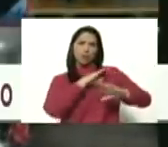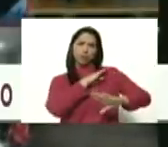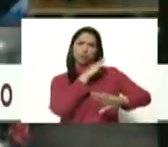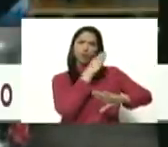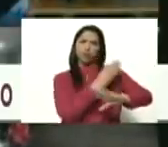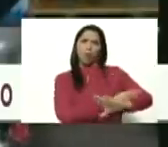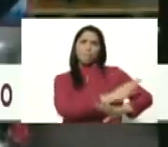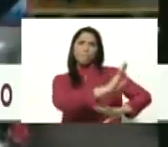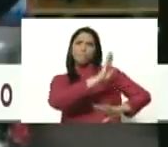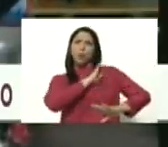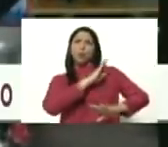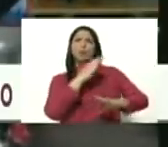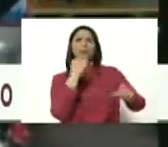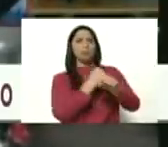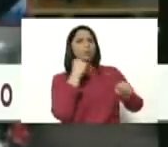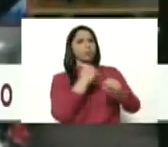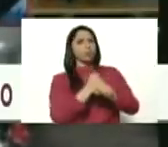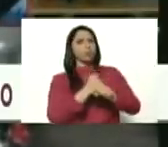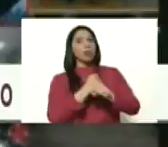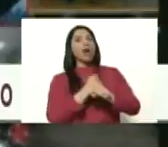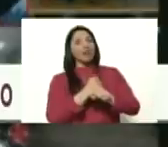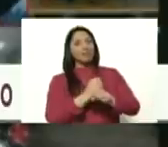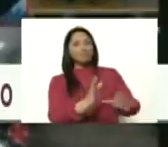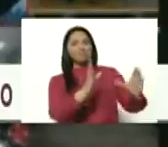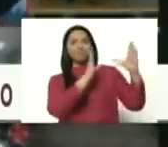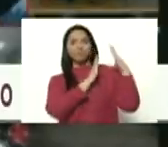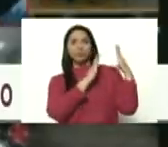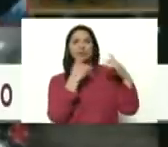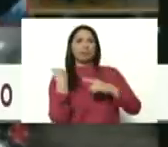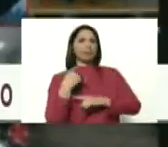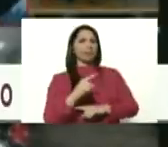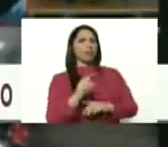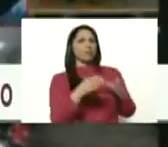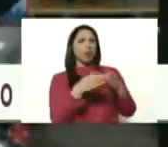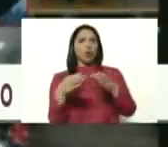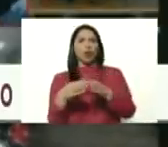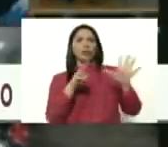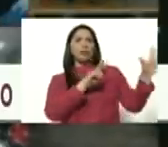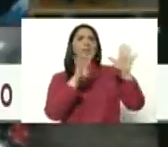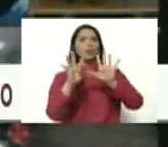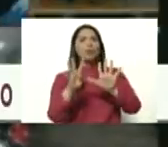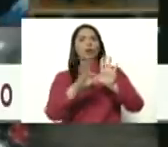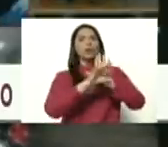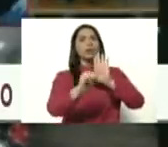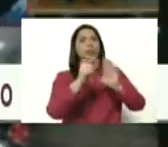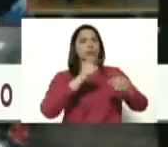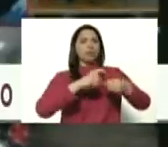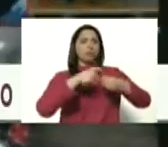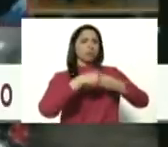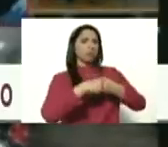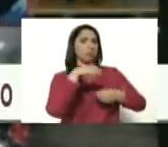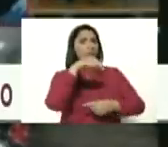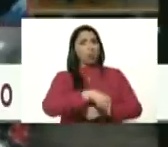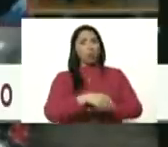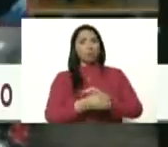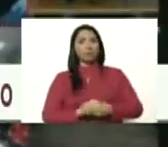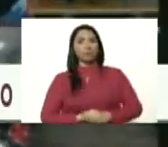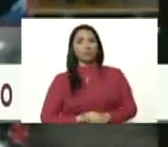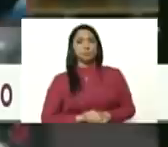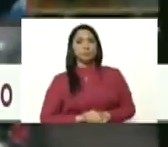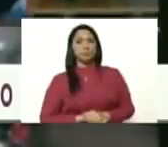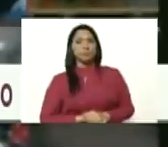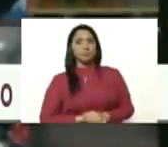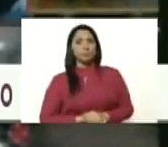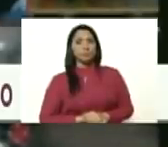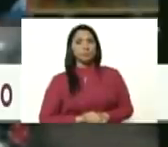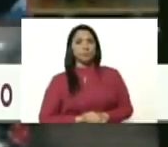clase obrera nos ha llevado a tener un bloque de 79 constituyentes. Hoy, por cierto,